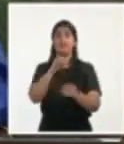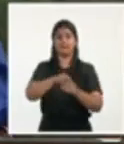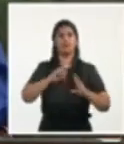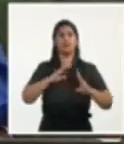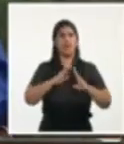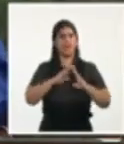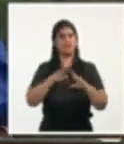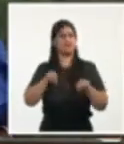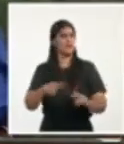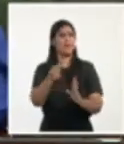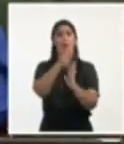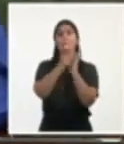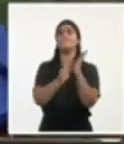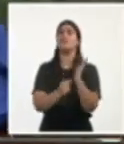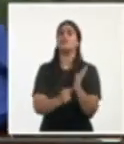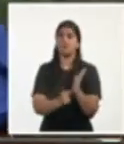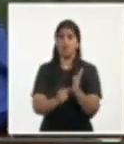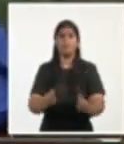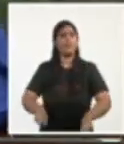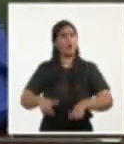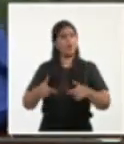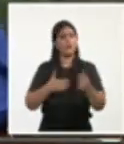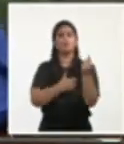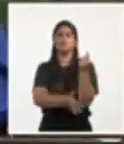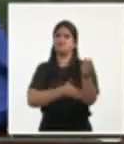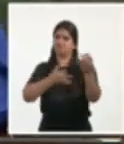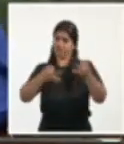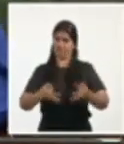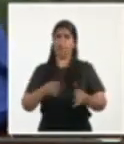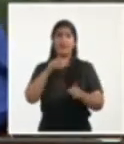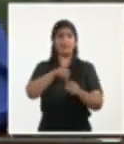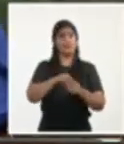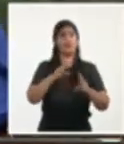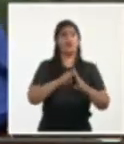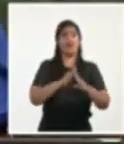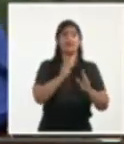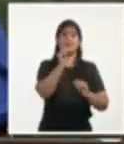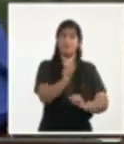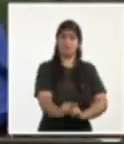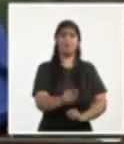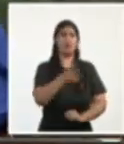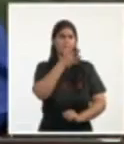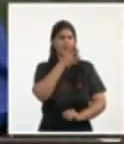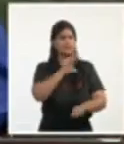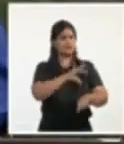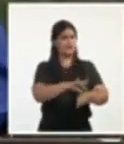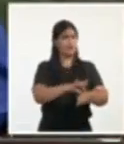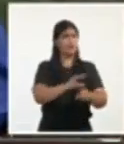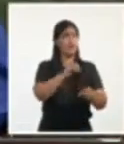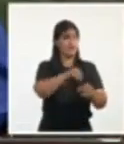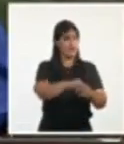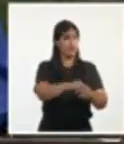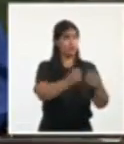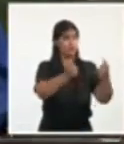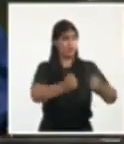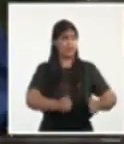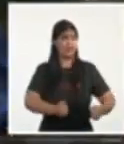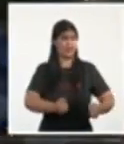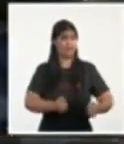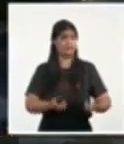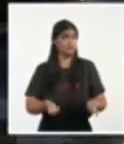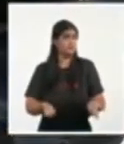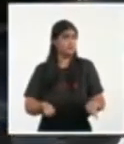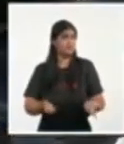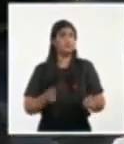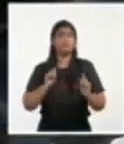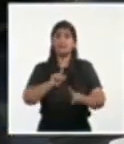efectivo. Porque si ese ingreso no es efectivo y en el peor de los casos esa persona sospechosa se convierte en enfermo y no